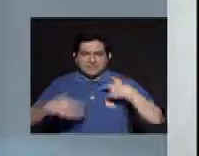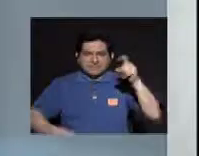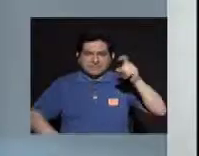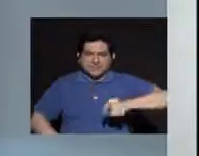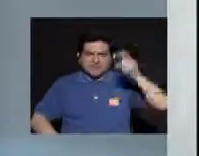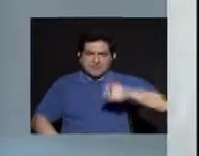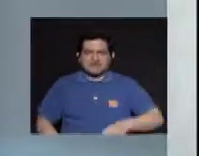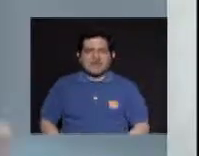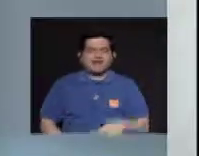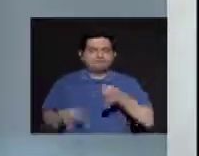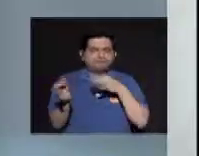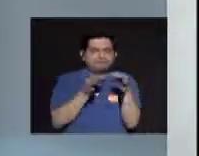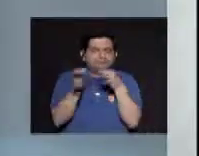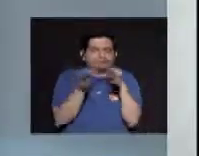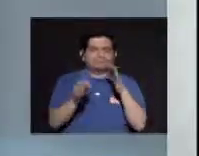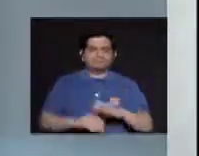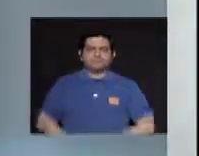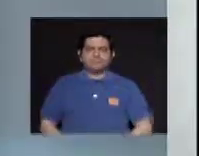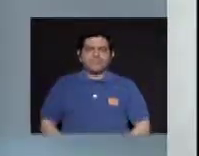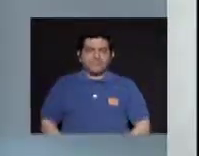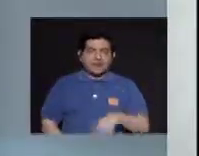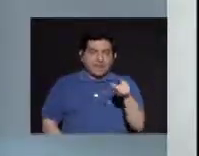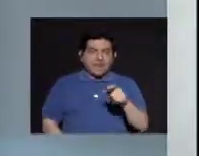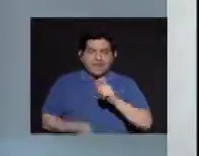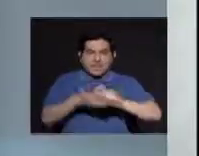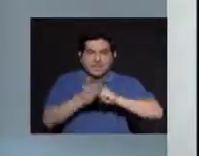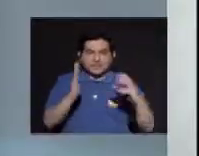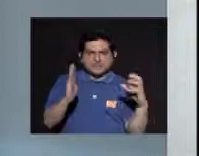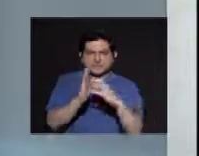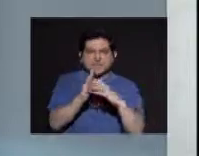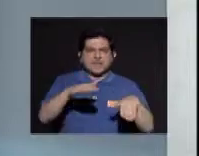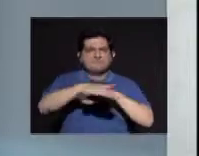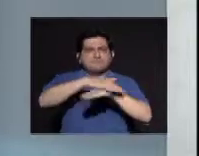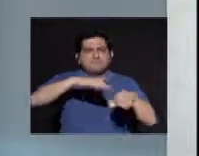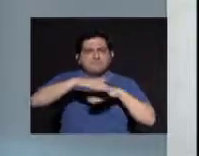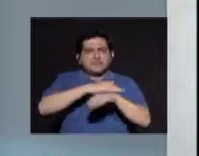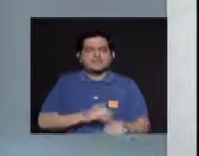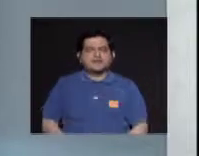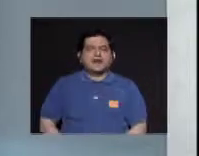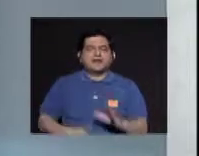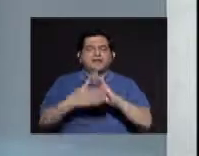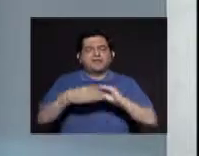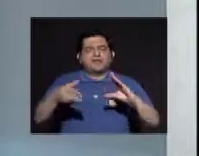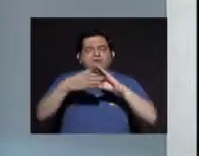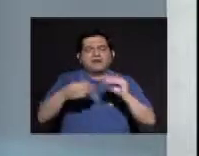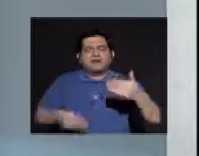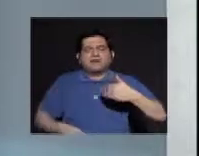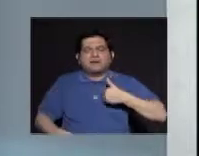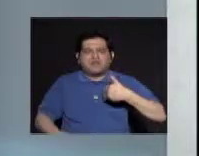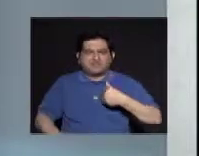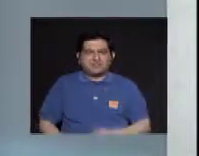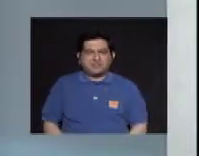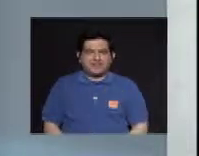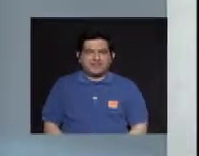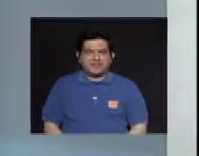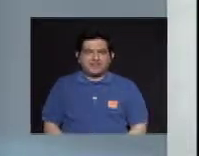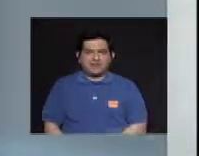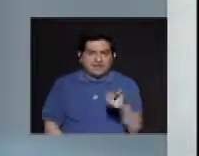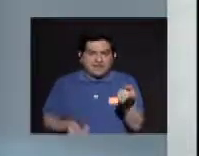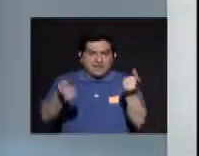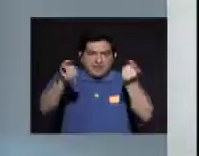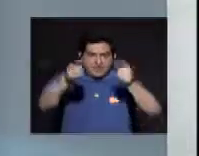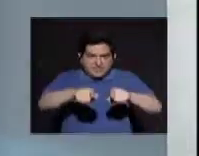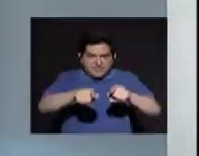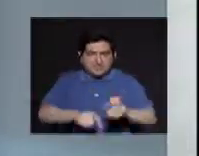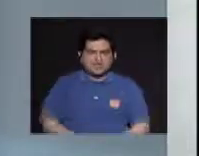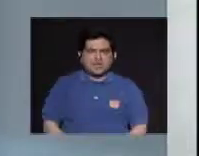ella sintiera una necesidad de querer contar. Y ella escribe este guión basándose en una leyenda que ellos tienen del